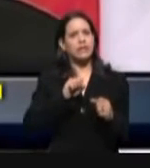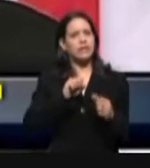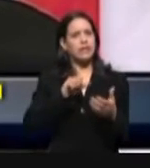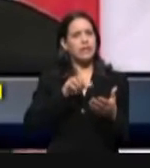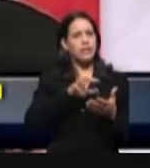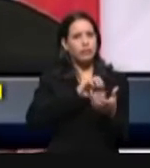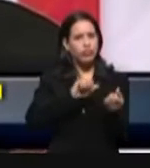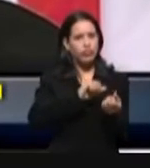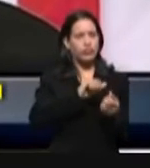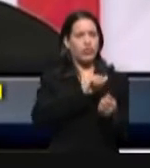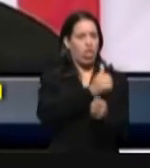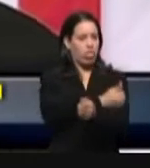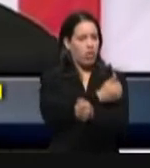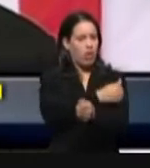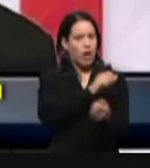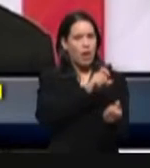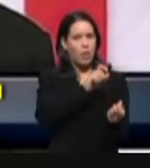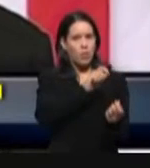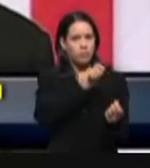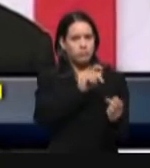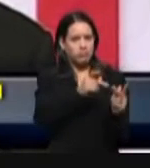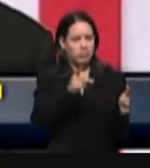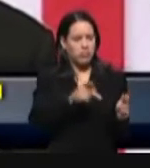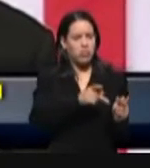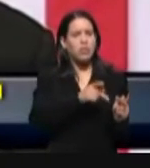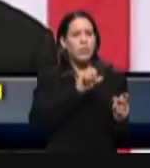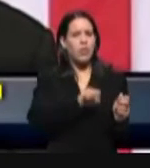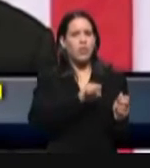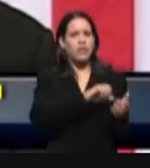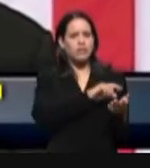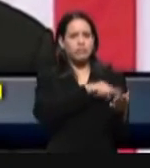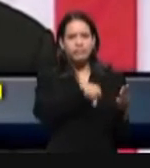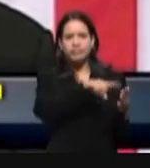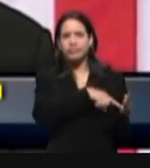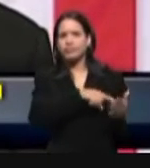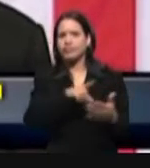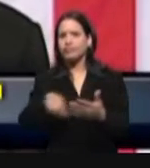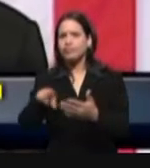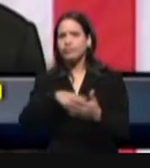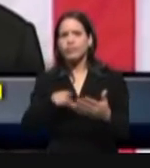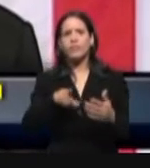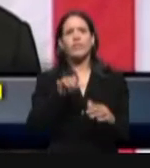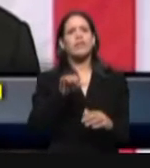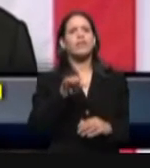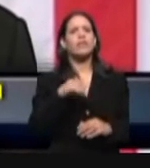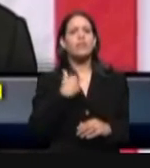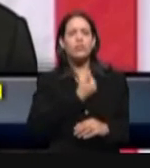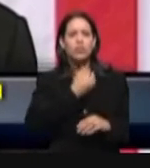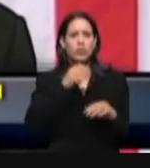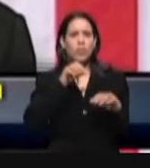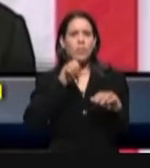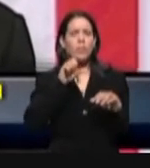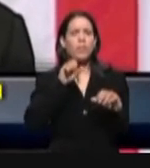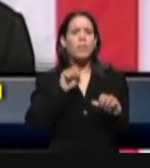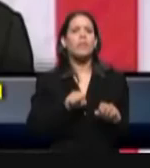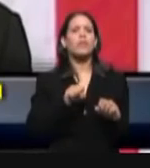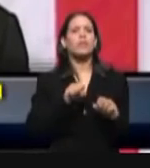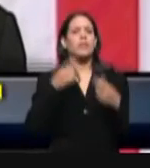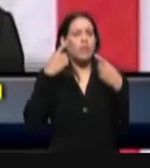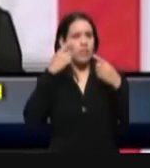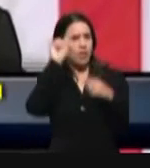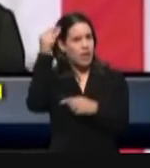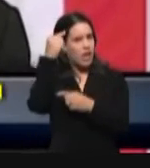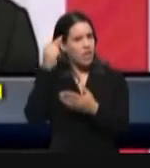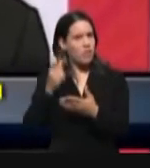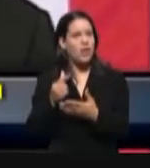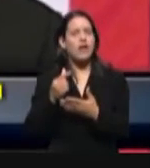comunidades. Y para finales de este año habremos graduado una nueva Academia de la Policía compuesta de 500 nuevas policías, los cuales se